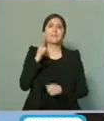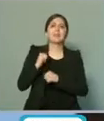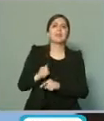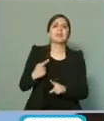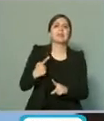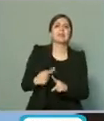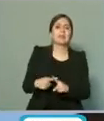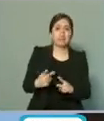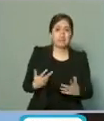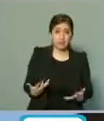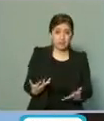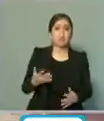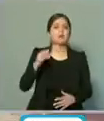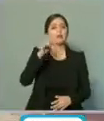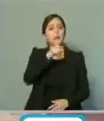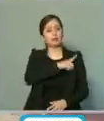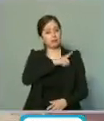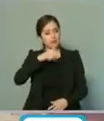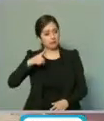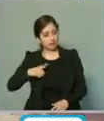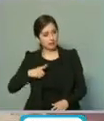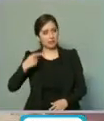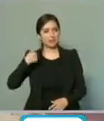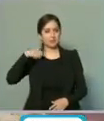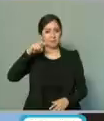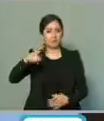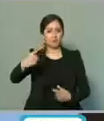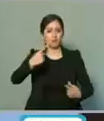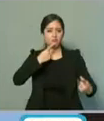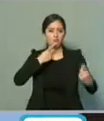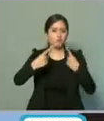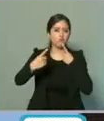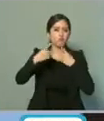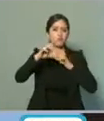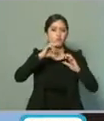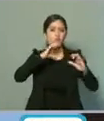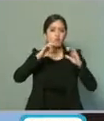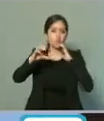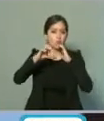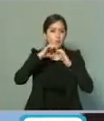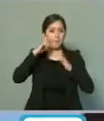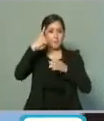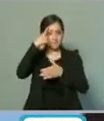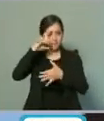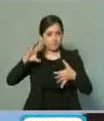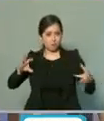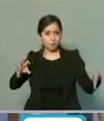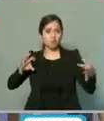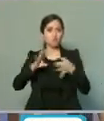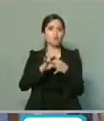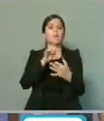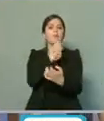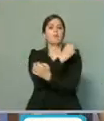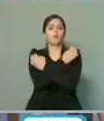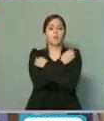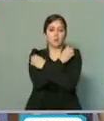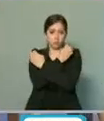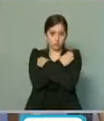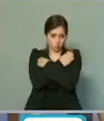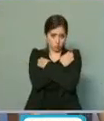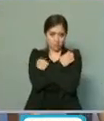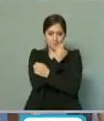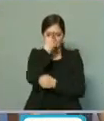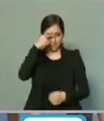Como autoridad y sí tener, como decía yo, este diálogo constante para establecer una estrategia educativa para este